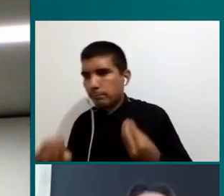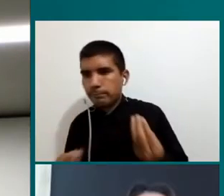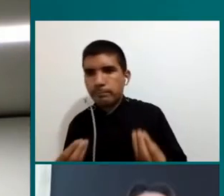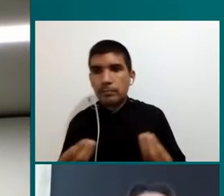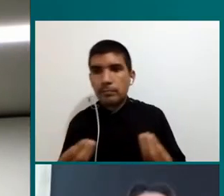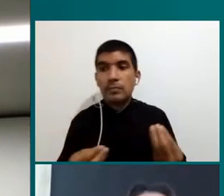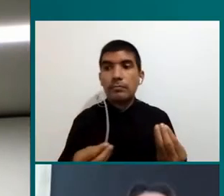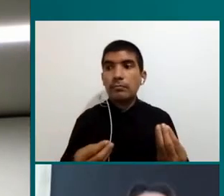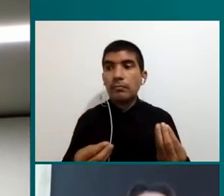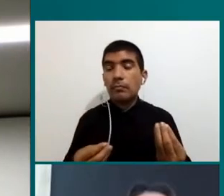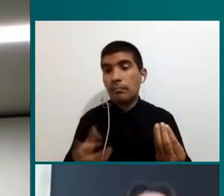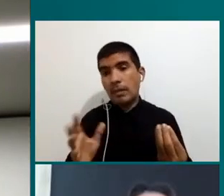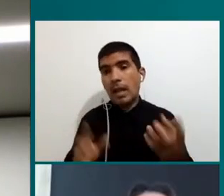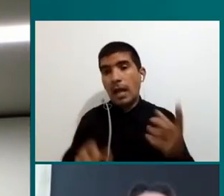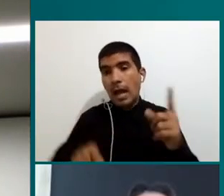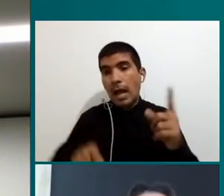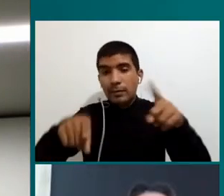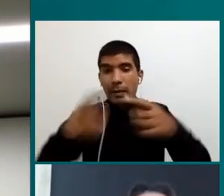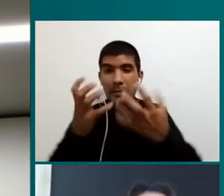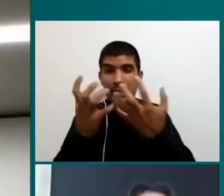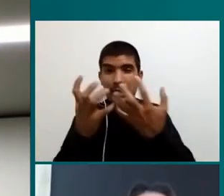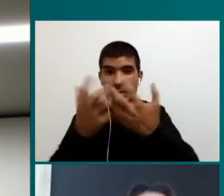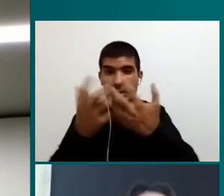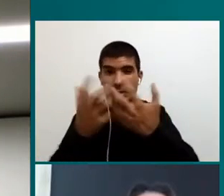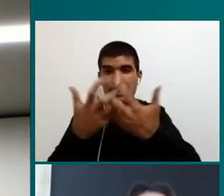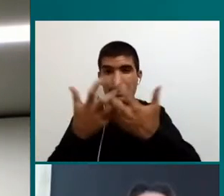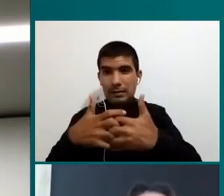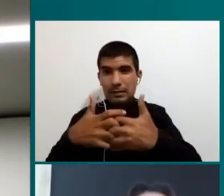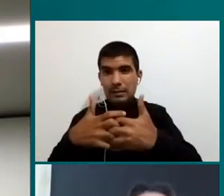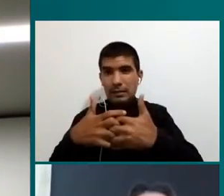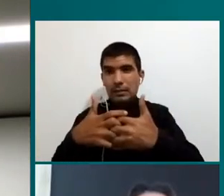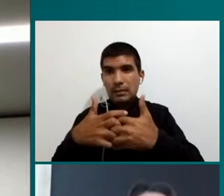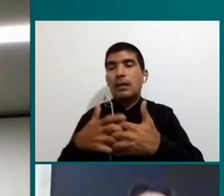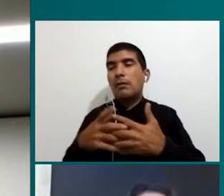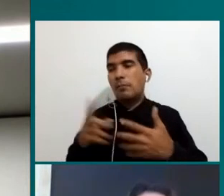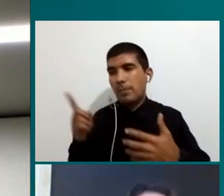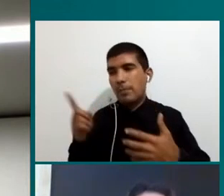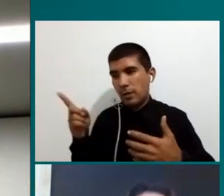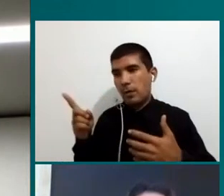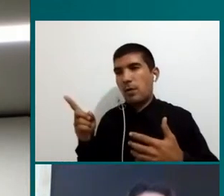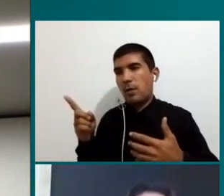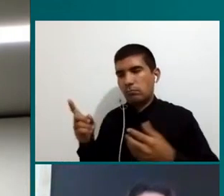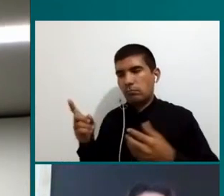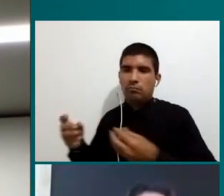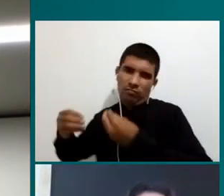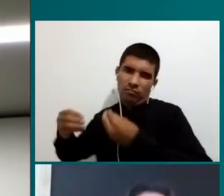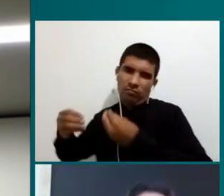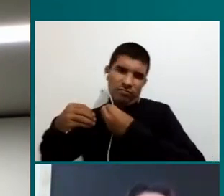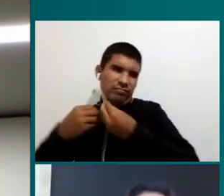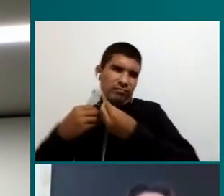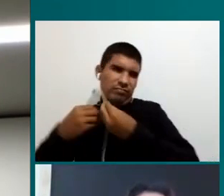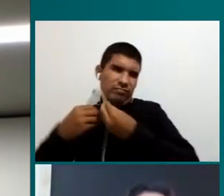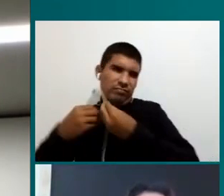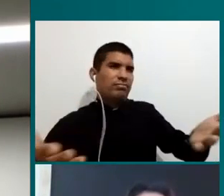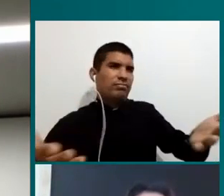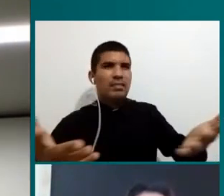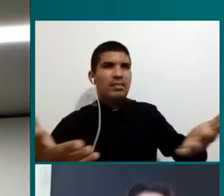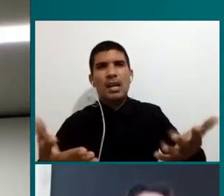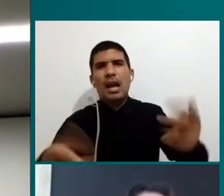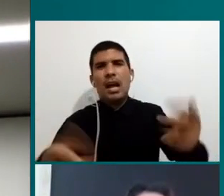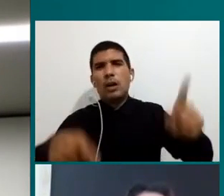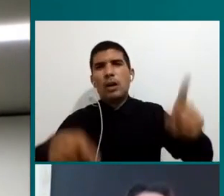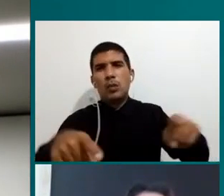distribuidos, es llevarlo a las zonas que no tenemos tan conectadas o tan cercas, y posiblemente en temas de